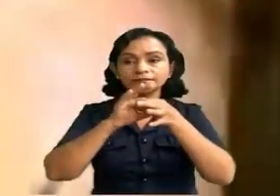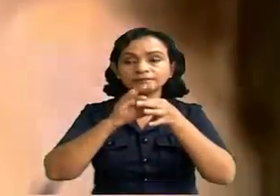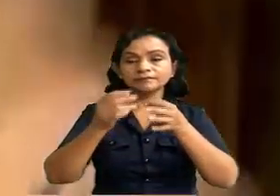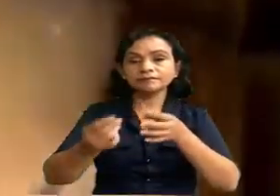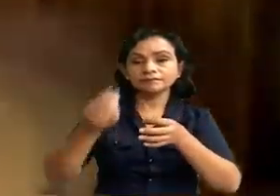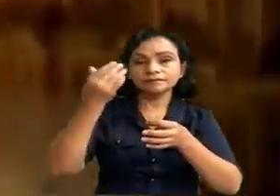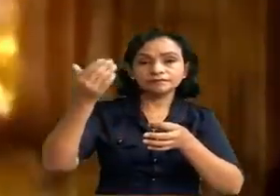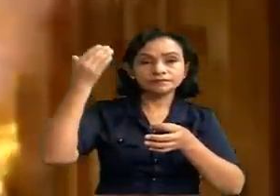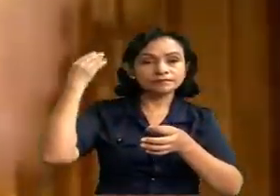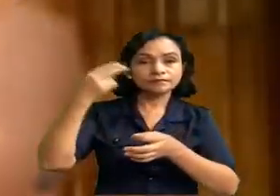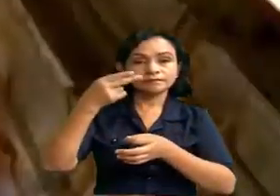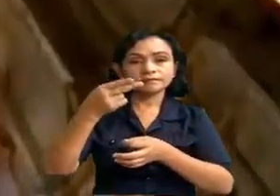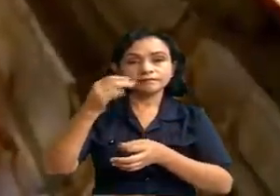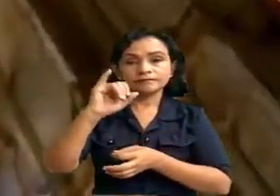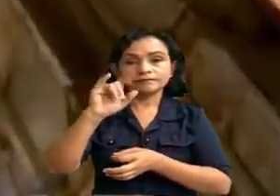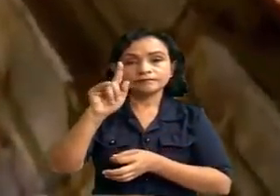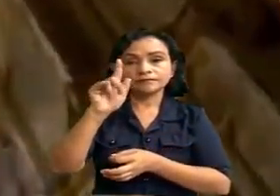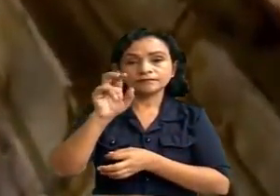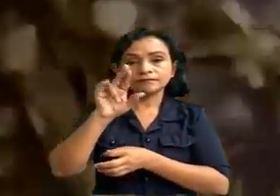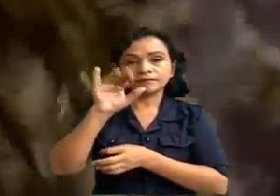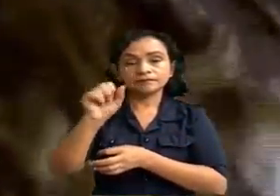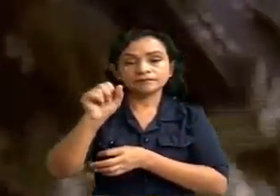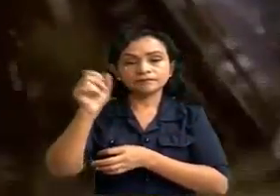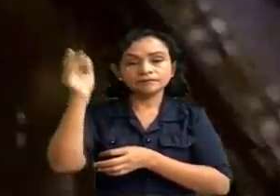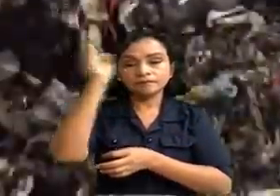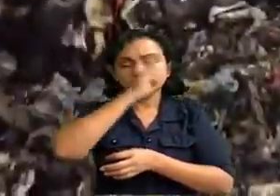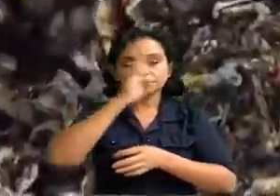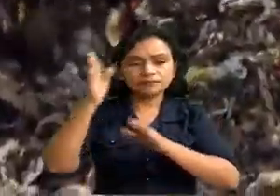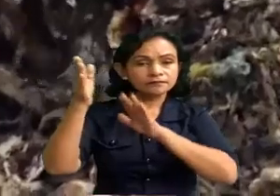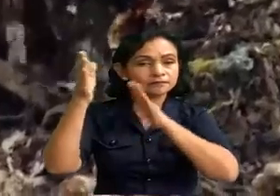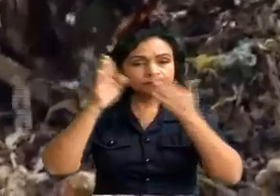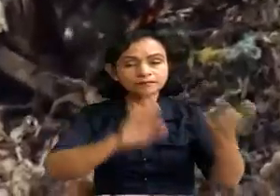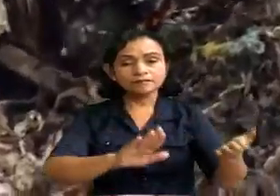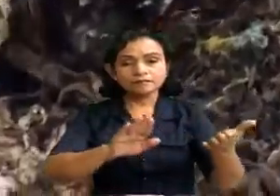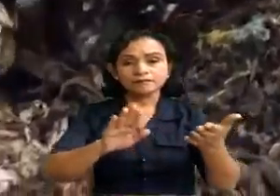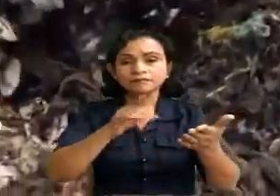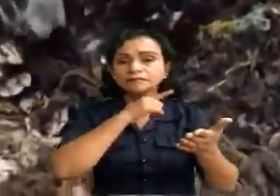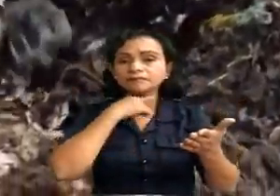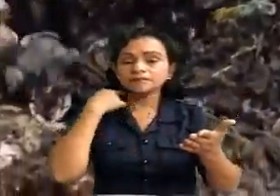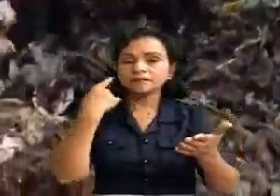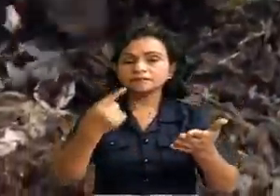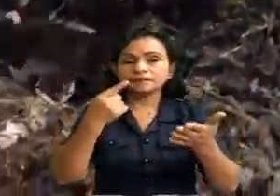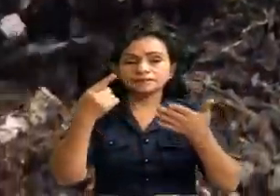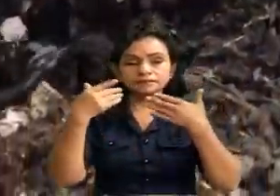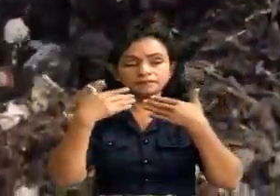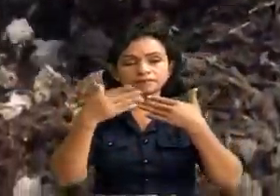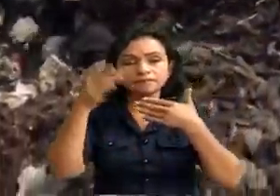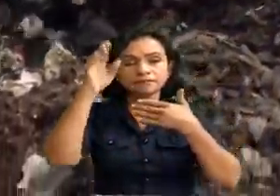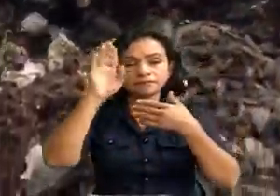histórica. Hasta que no muera definitivamente la Cuarta República y